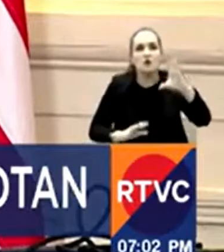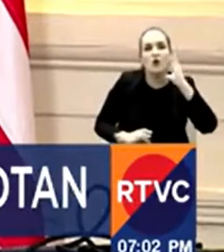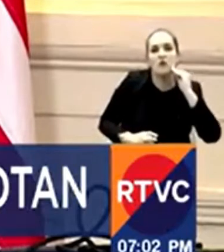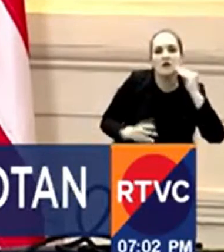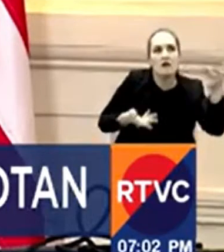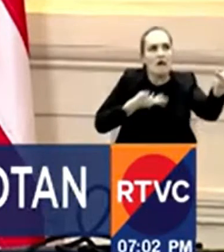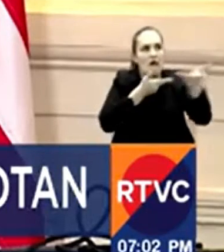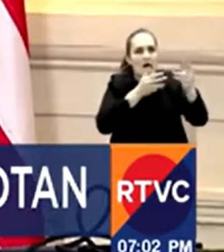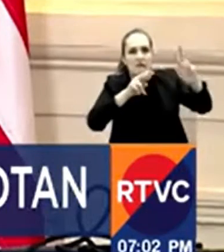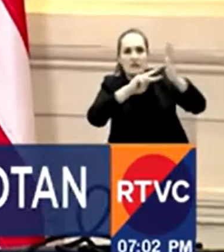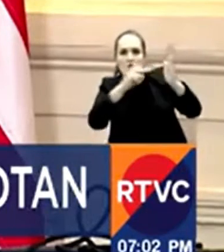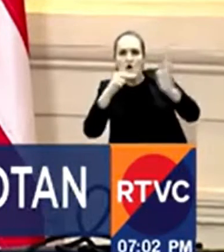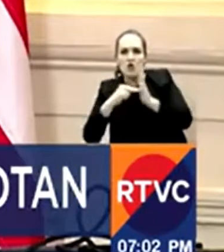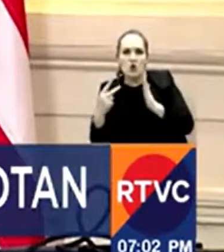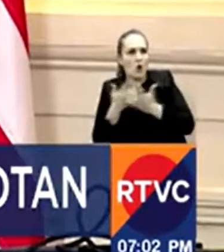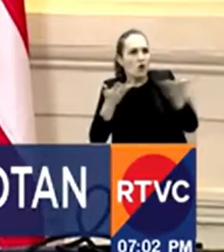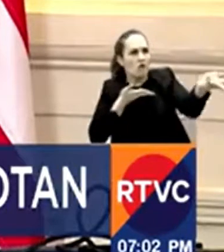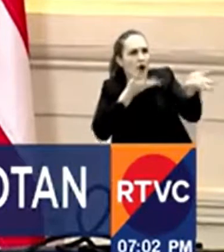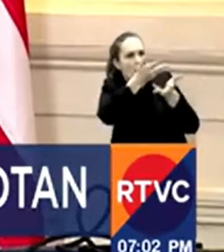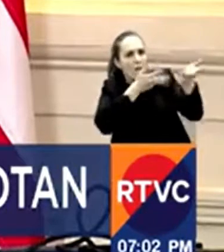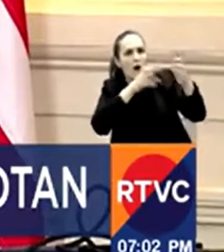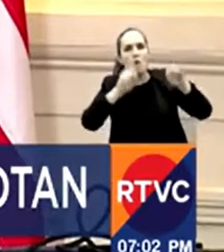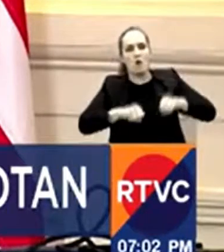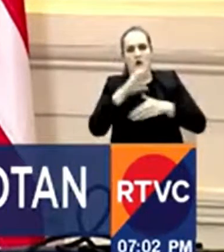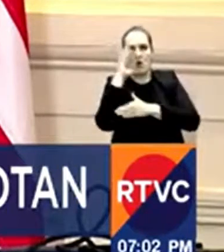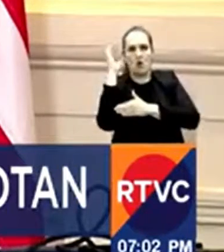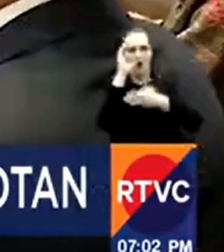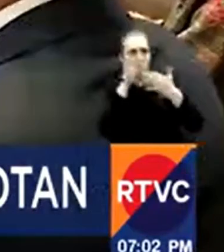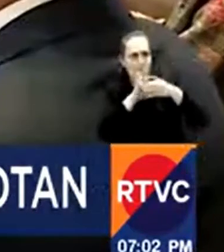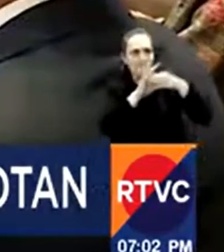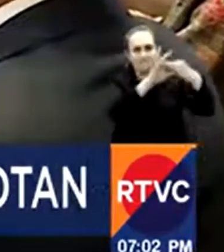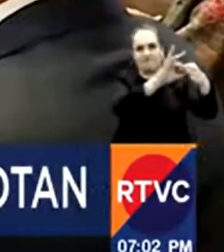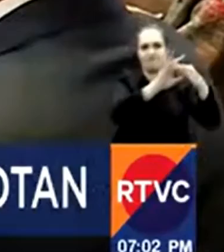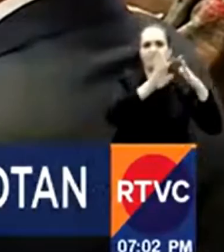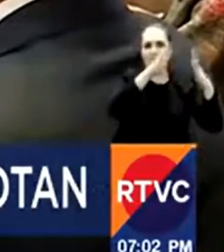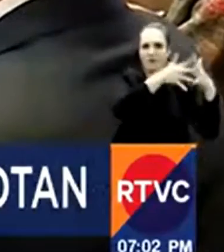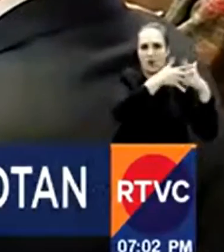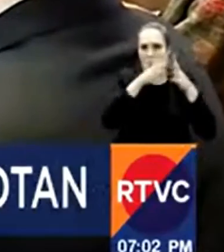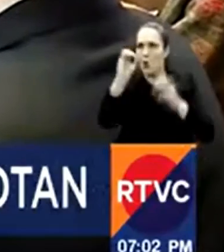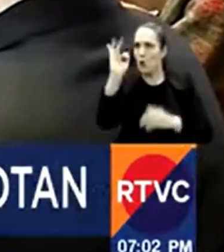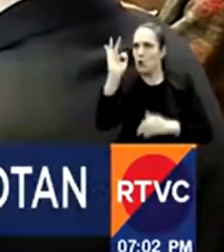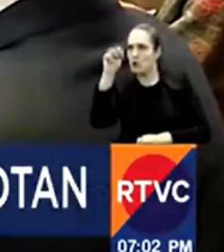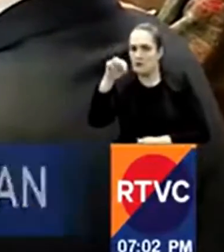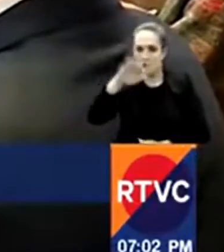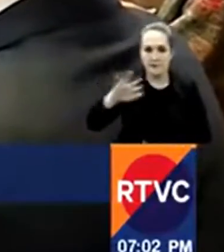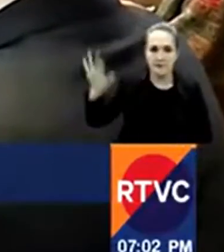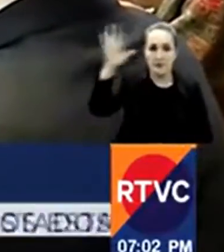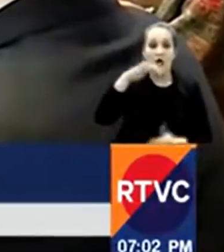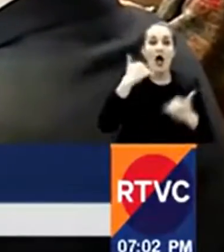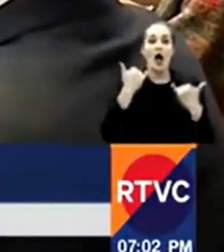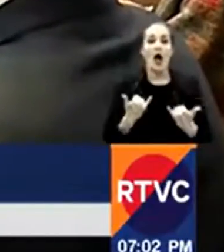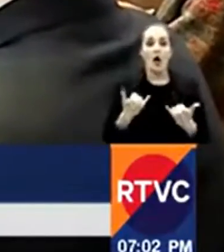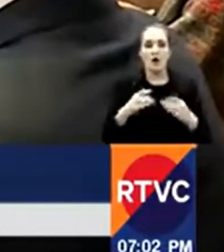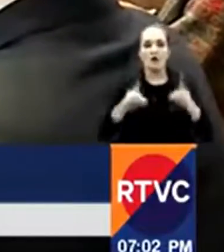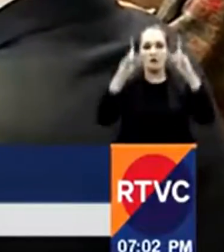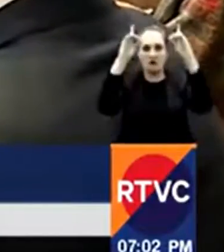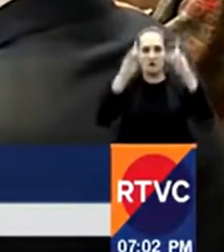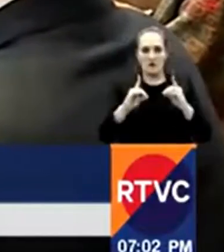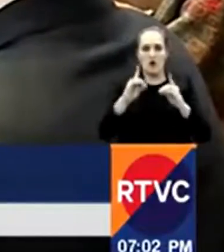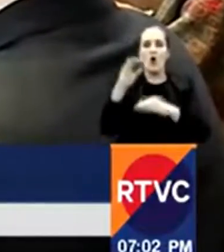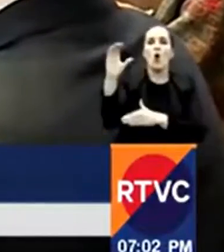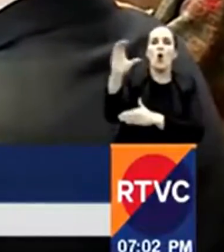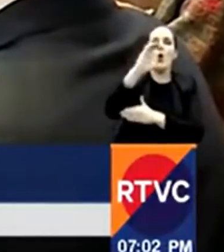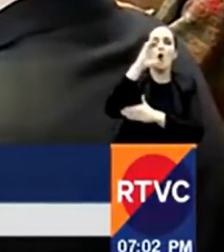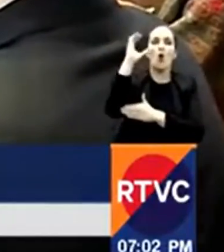nuevas tecnologías que nos permitan a nosotros asegurar la protección de nuestro territorio. Vamos a declarar a Colombia como